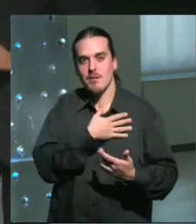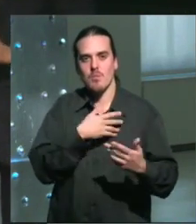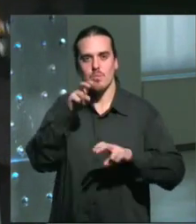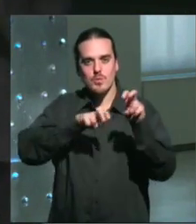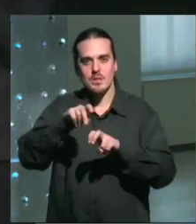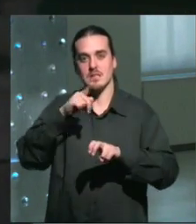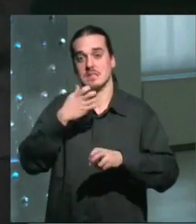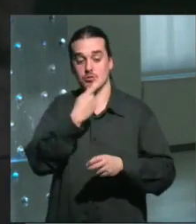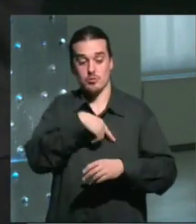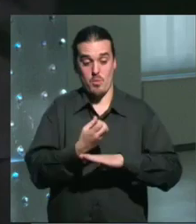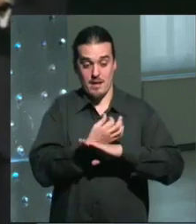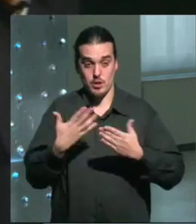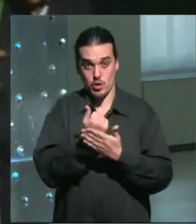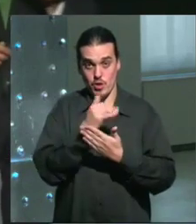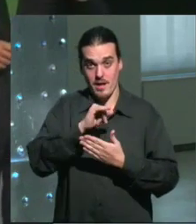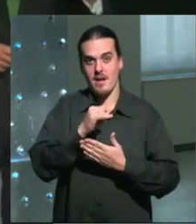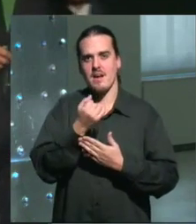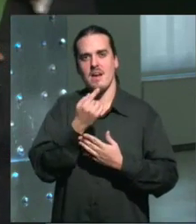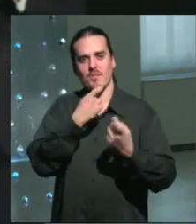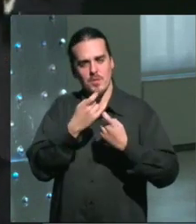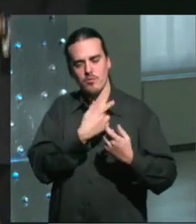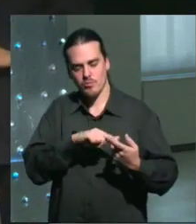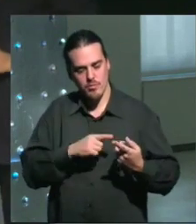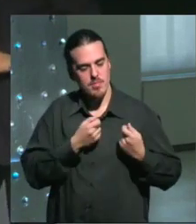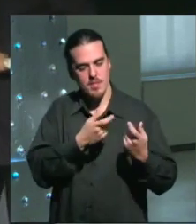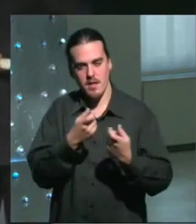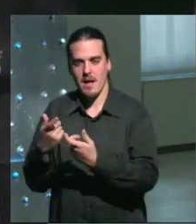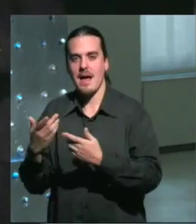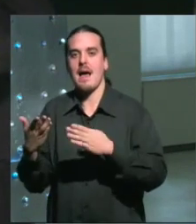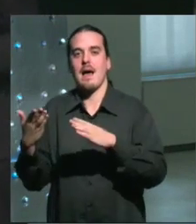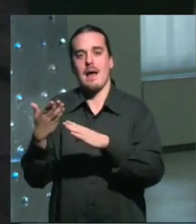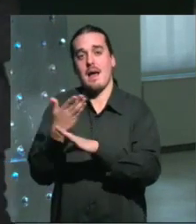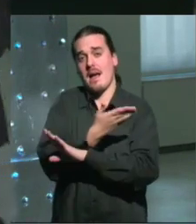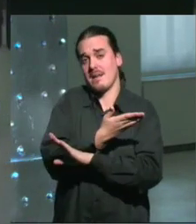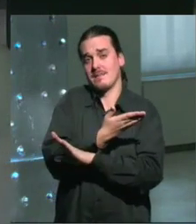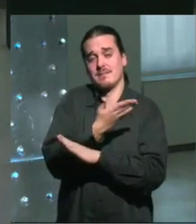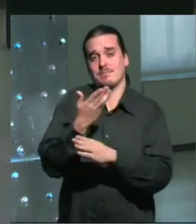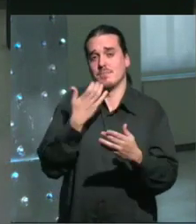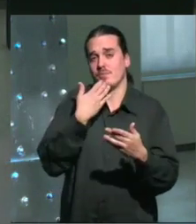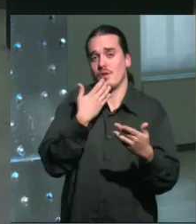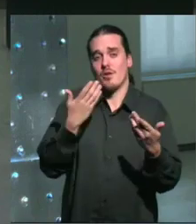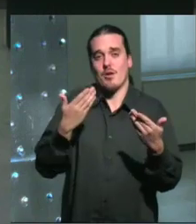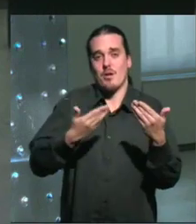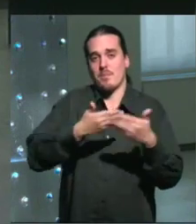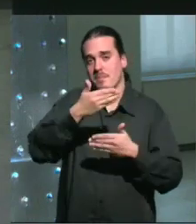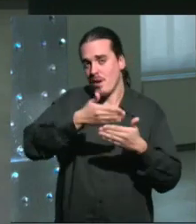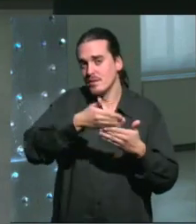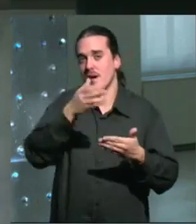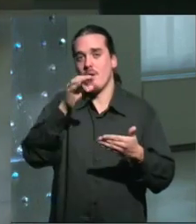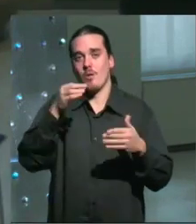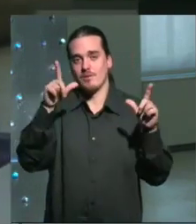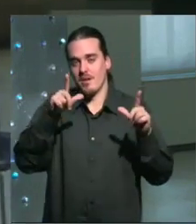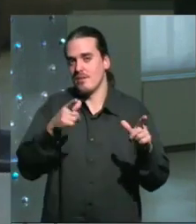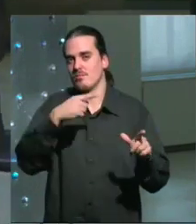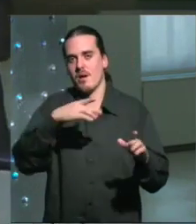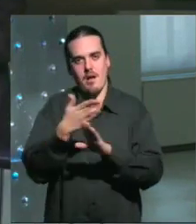información de carácter privilegiado antes que ningún medio de comunicación. Les dijimos, todo el mundo quería saber quién iba a ser el candidato a la